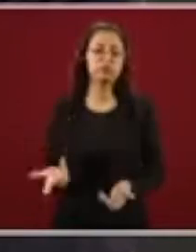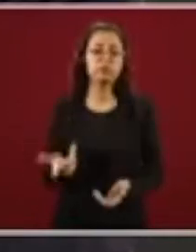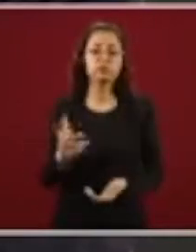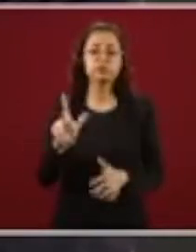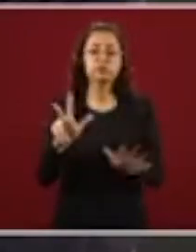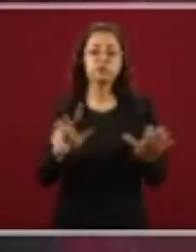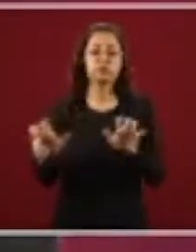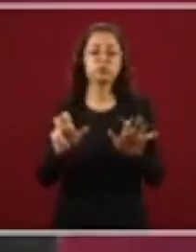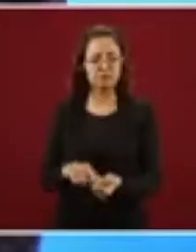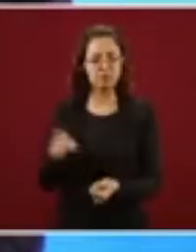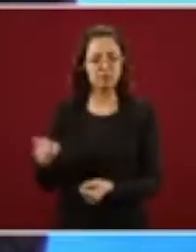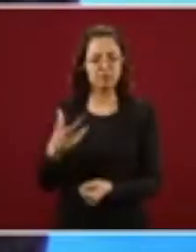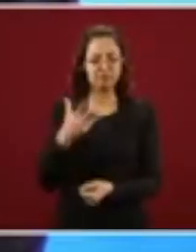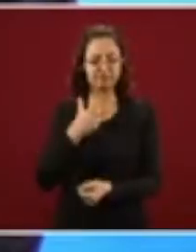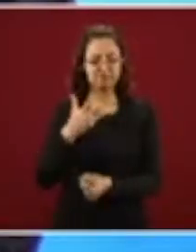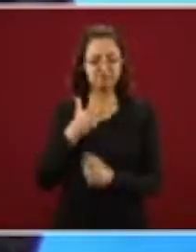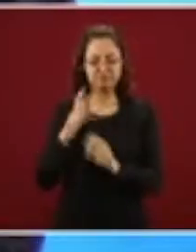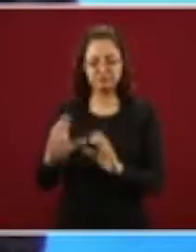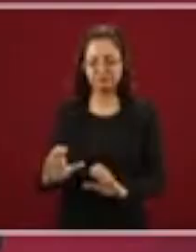800 horas